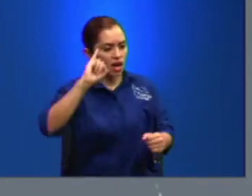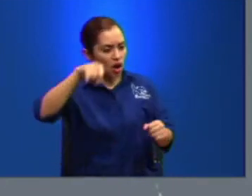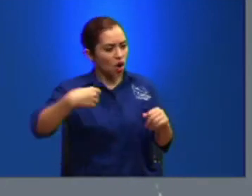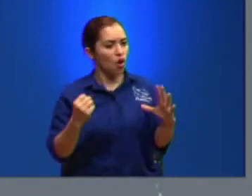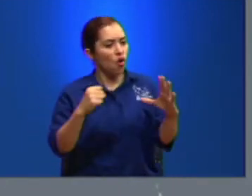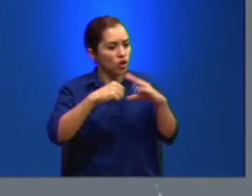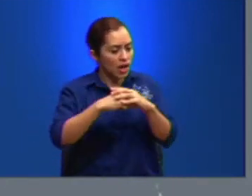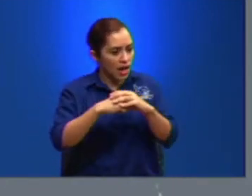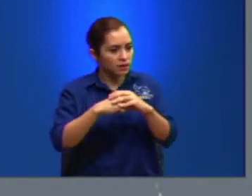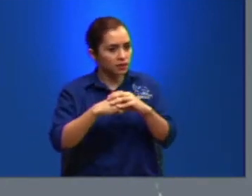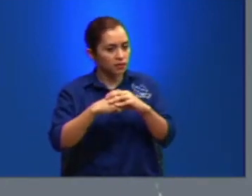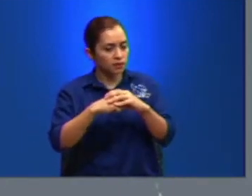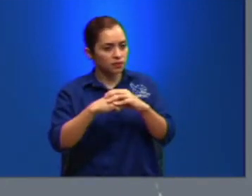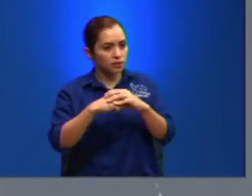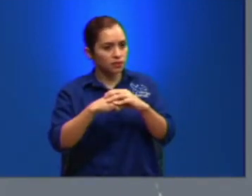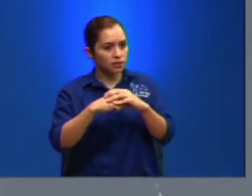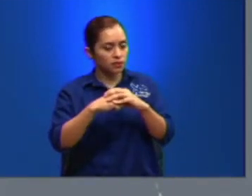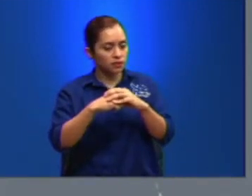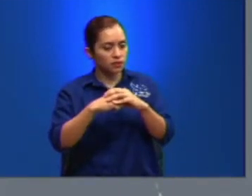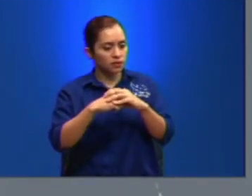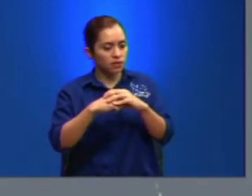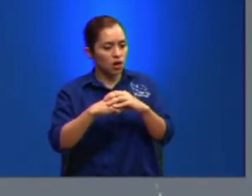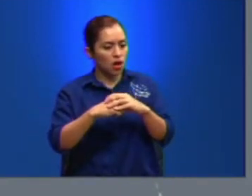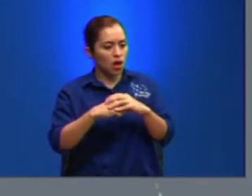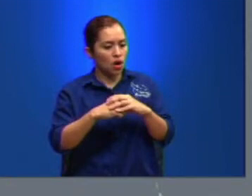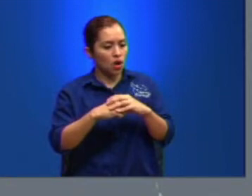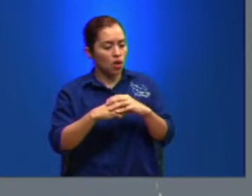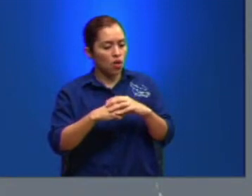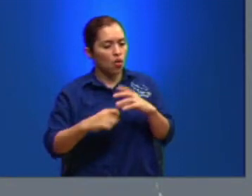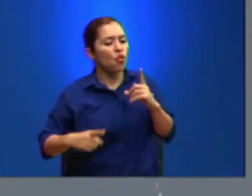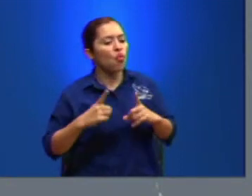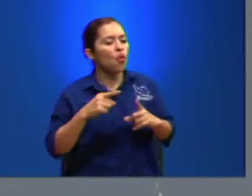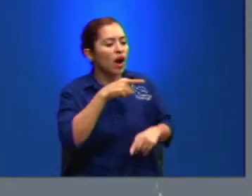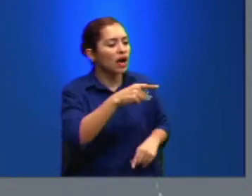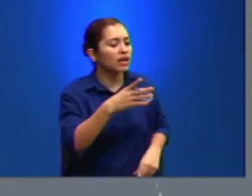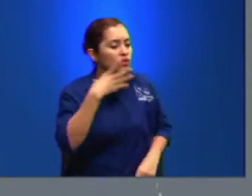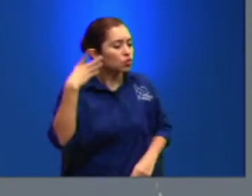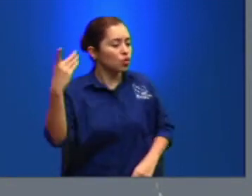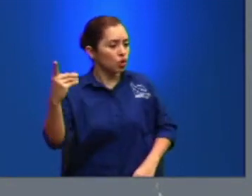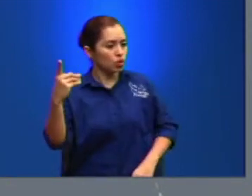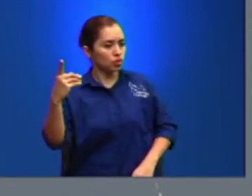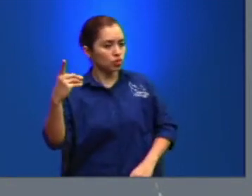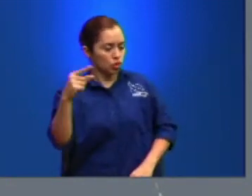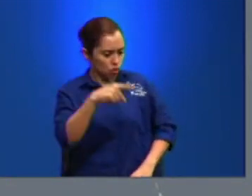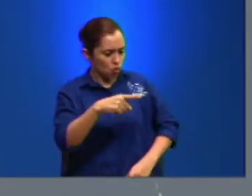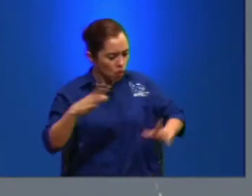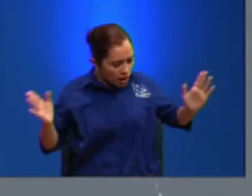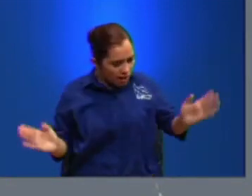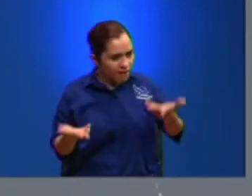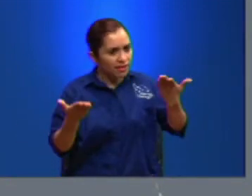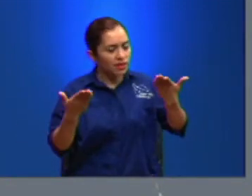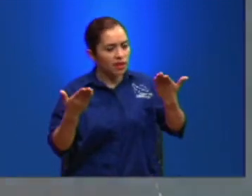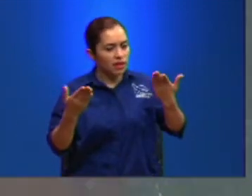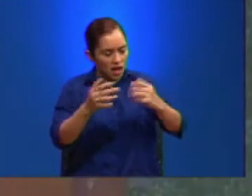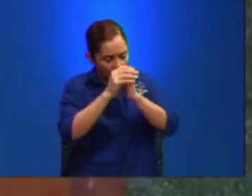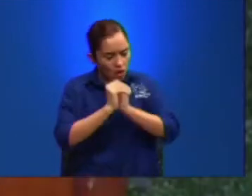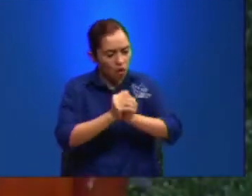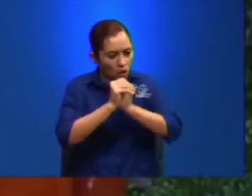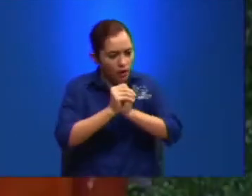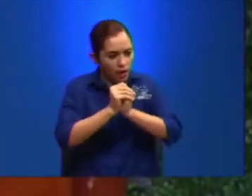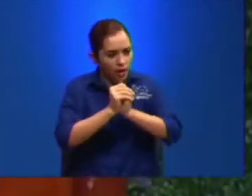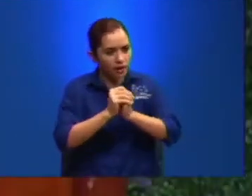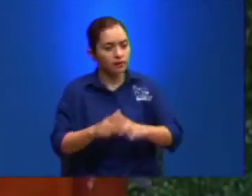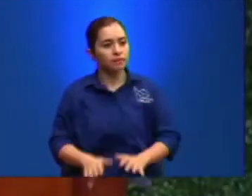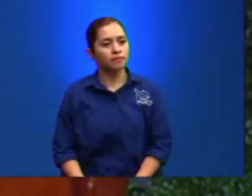y él era el único que tenía el verdadero y el único que no estaba orando y dice que yo lo miro así también